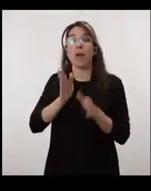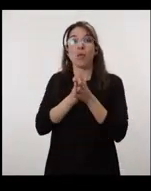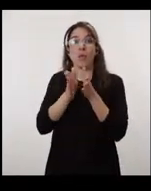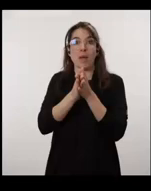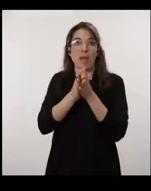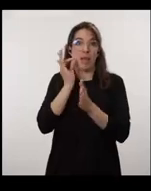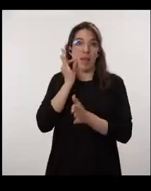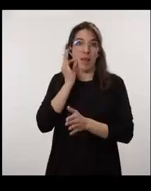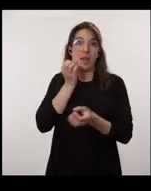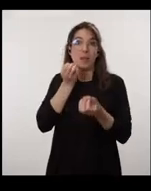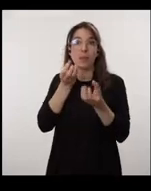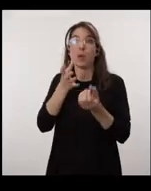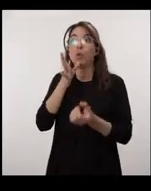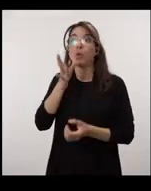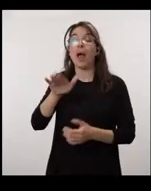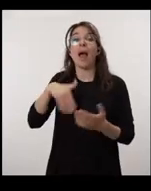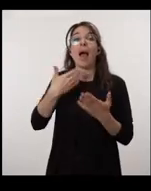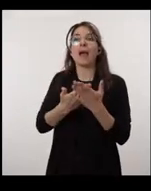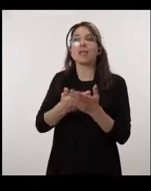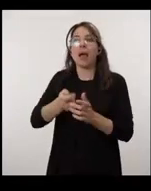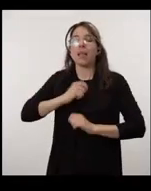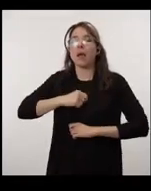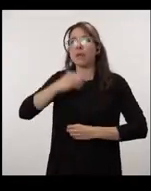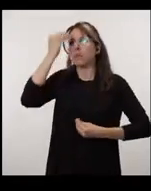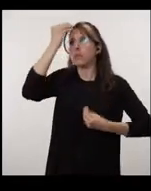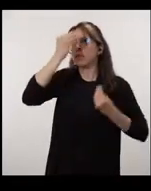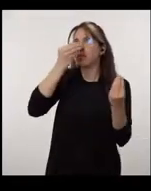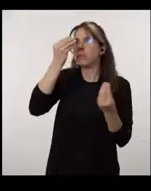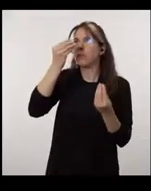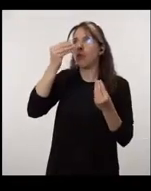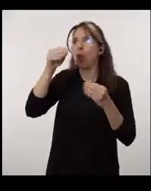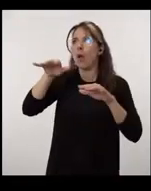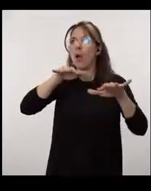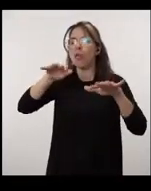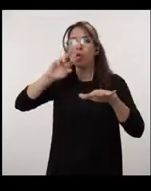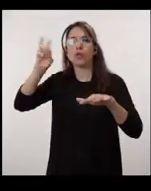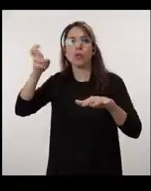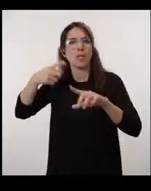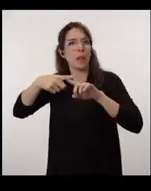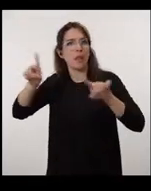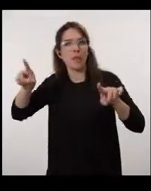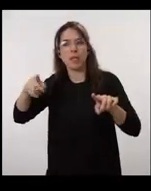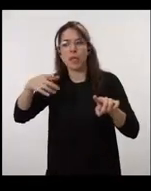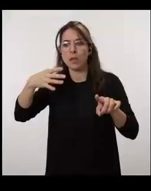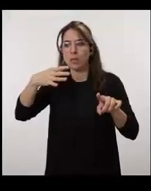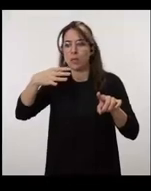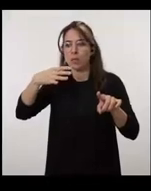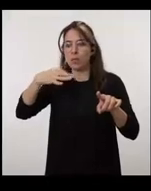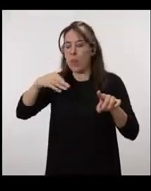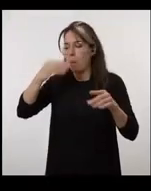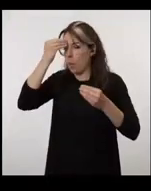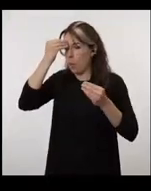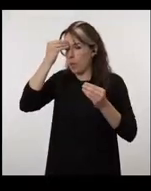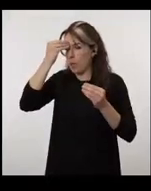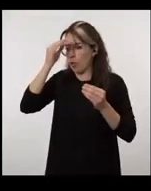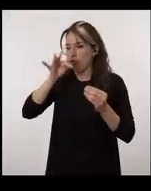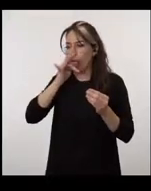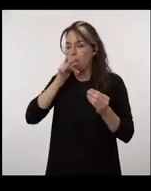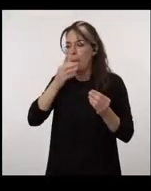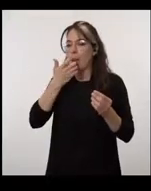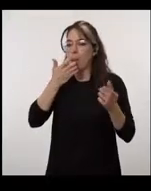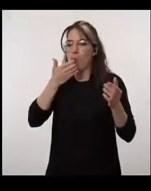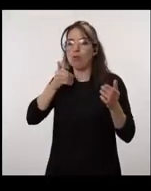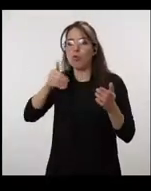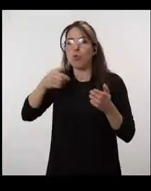anima porque incluso te hace reflexionar sobre otras acciones diferentes que probablemente no habrías contemplado otro